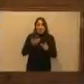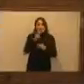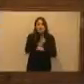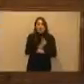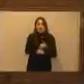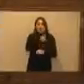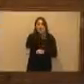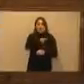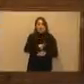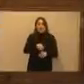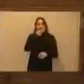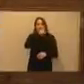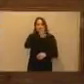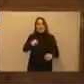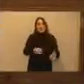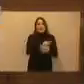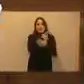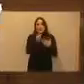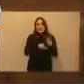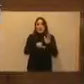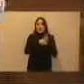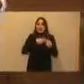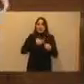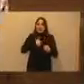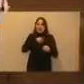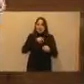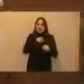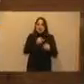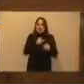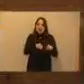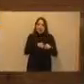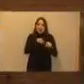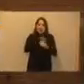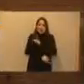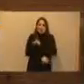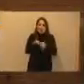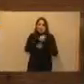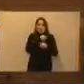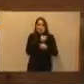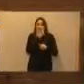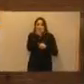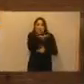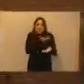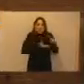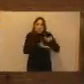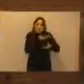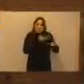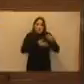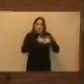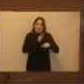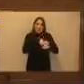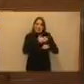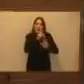año 2016, tiene que ir mucho más allá. Y, por lo tanto, yo espero de su colaboración para establecer, en este caso,